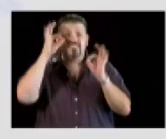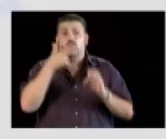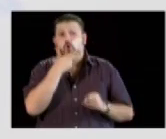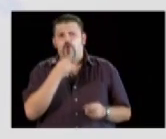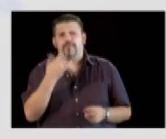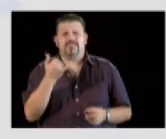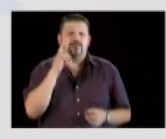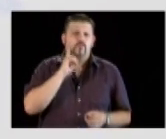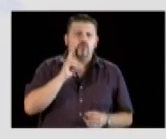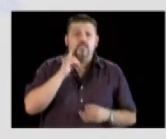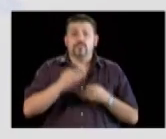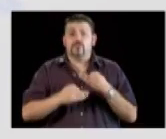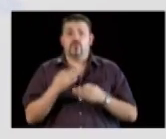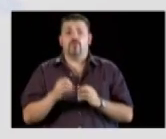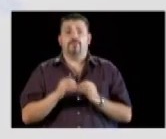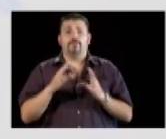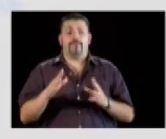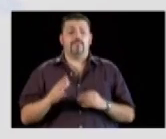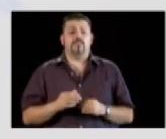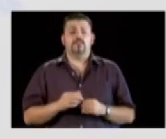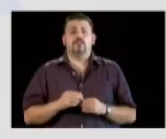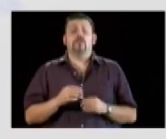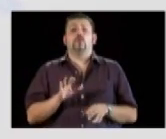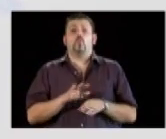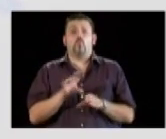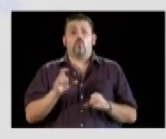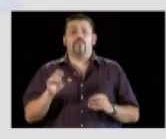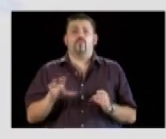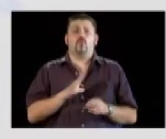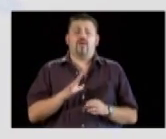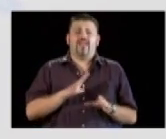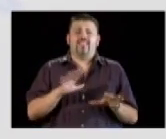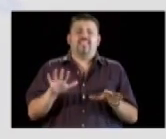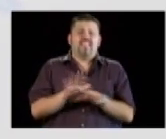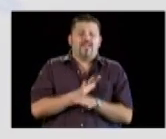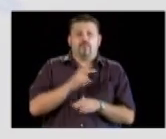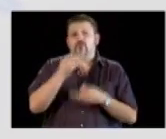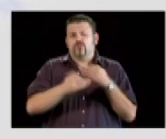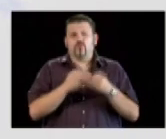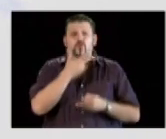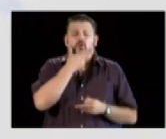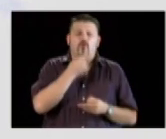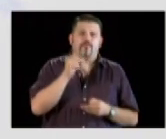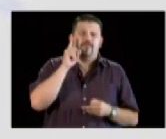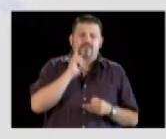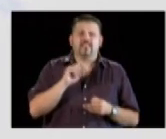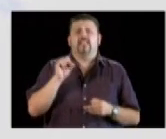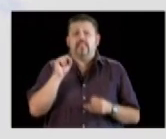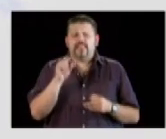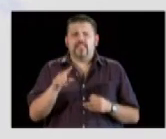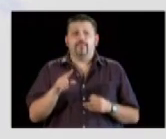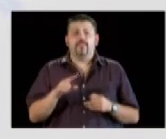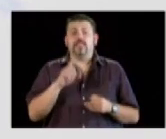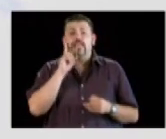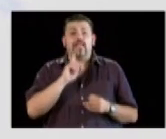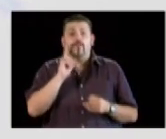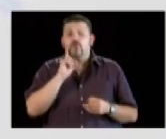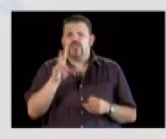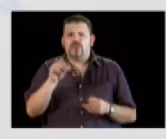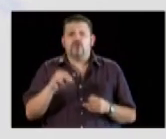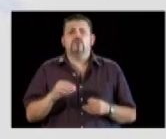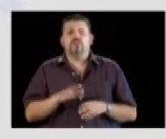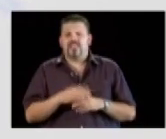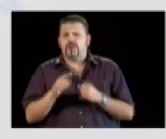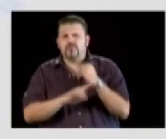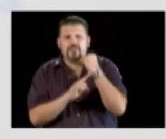obviamente, pero también la parte hormonal, cuando hay cambios hormonales, sobre todo en la mujer, aunque los hombres también padecen de los mismos, pero más la mujer en